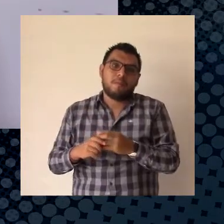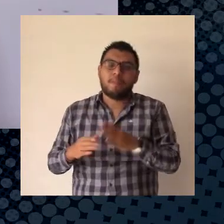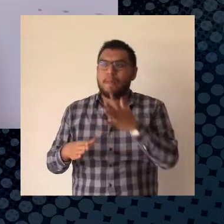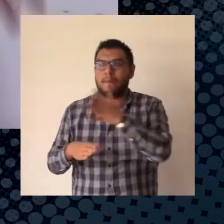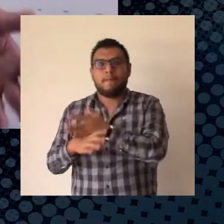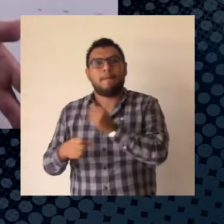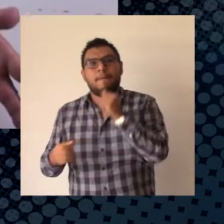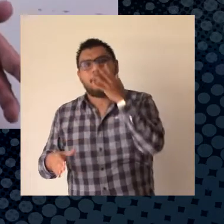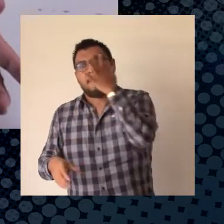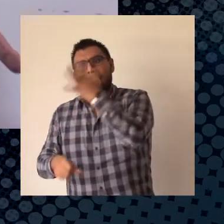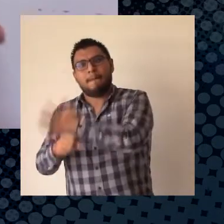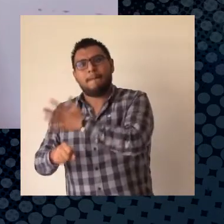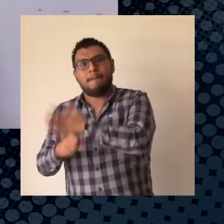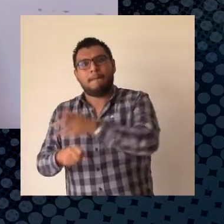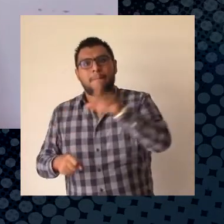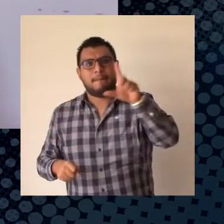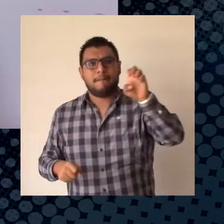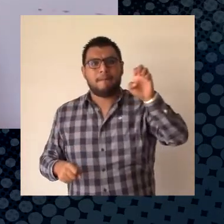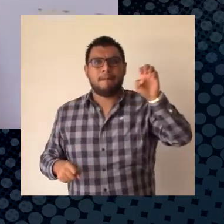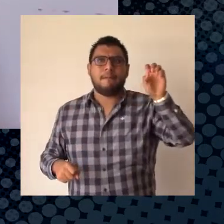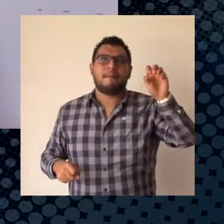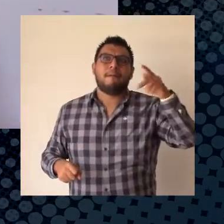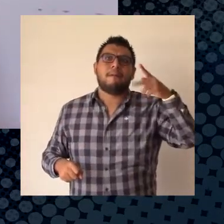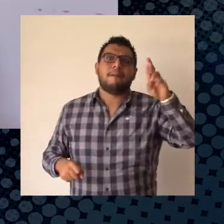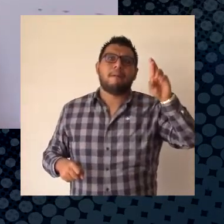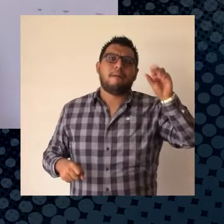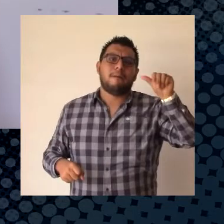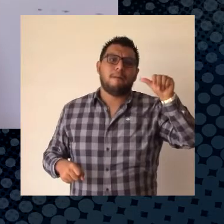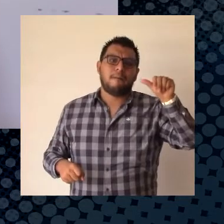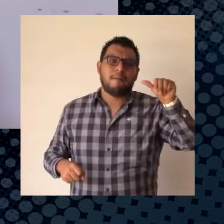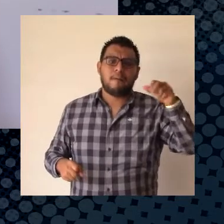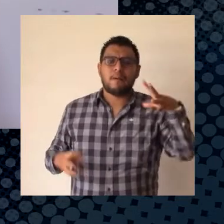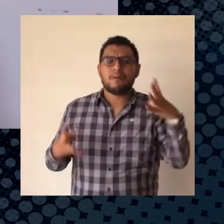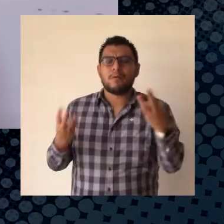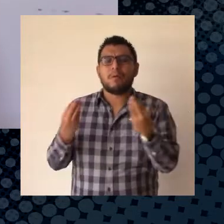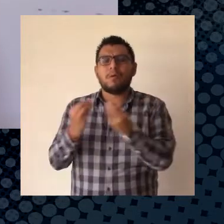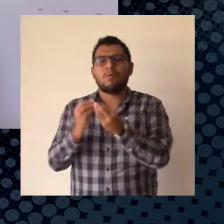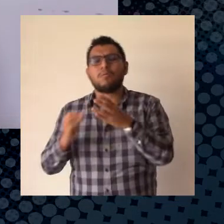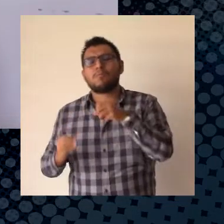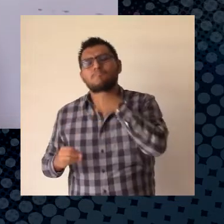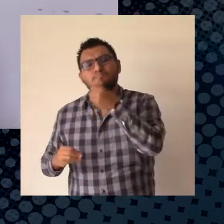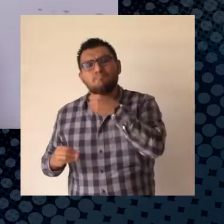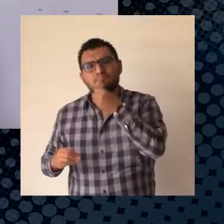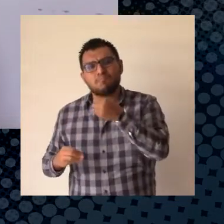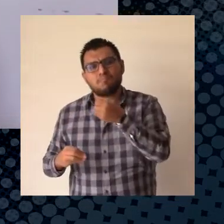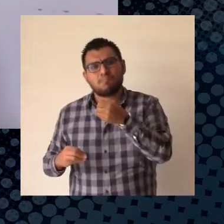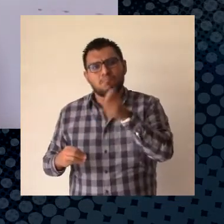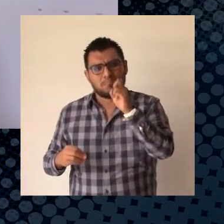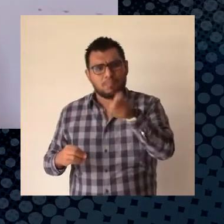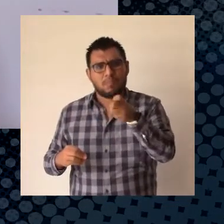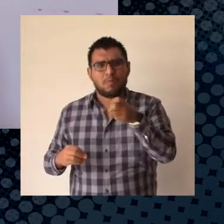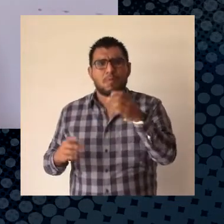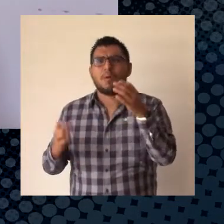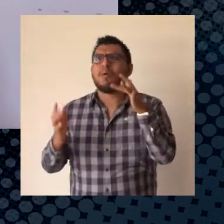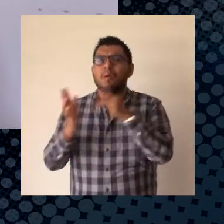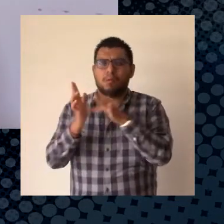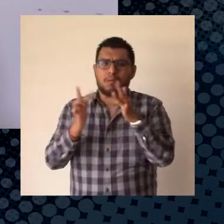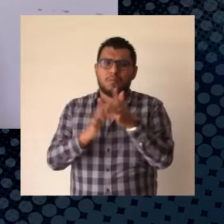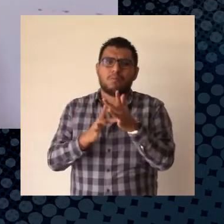ser castigada con lepra, porque se estaba uniendo a la murmuración. El mismo Señor